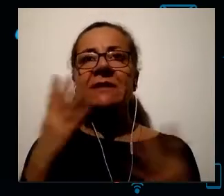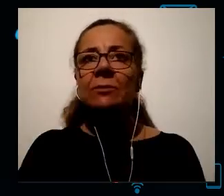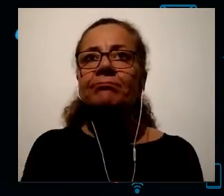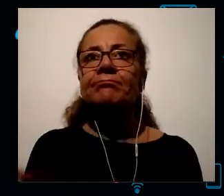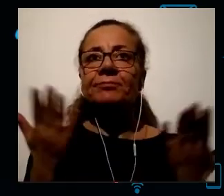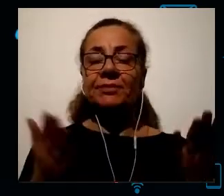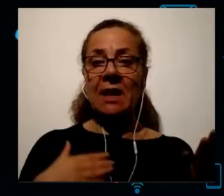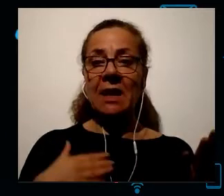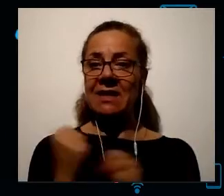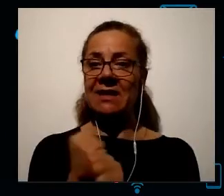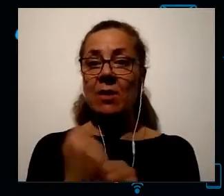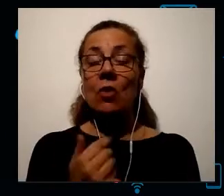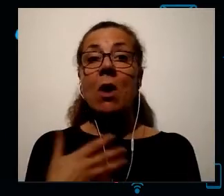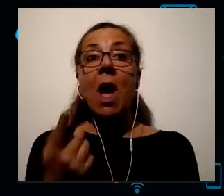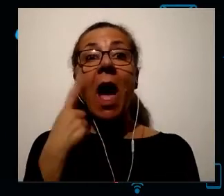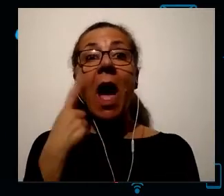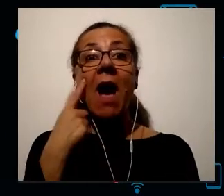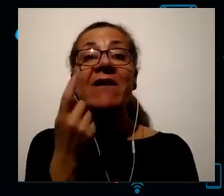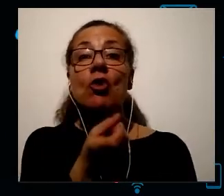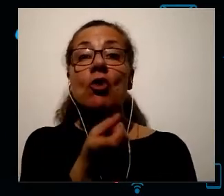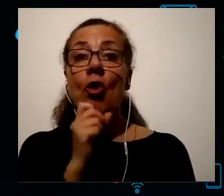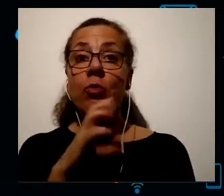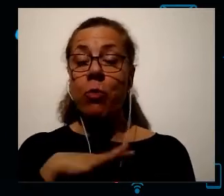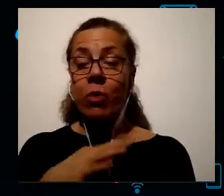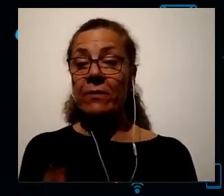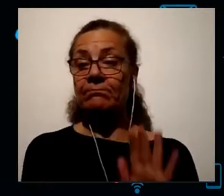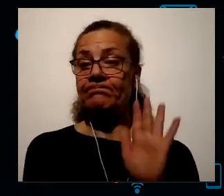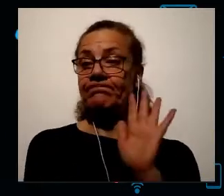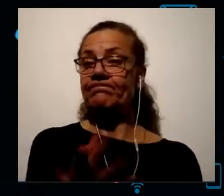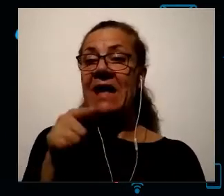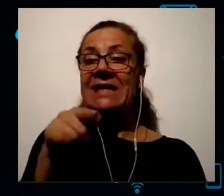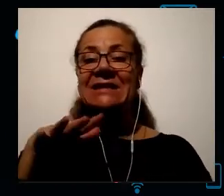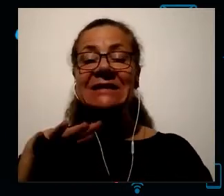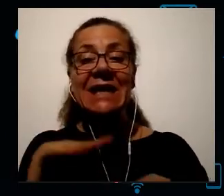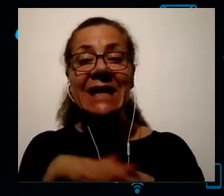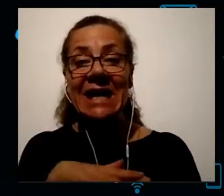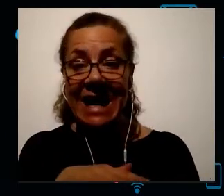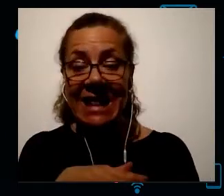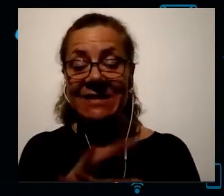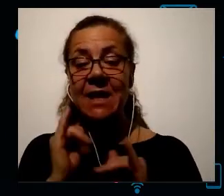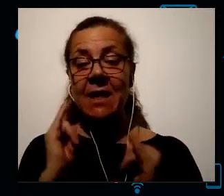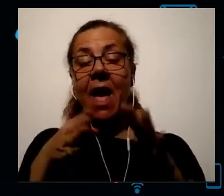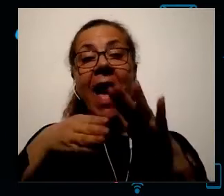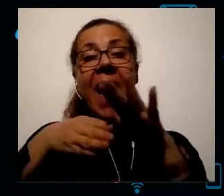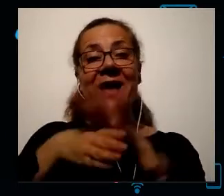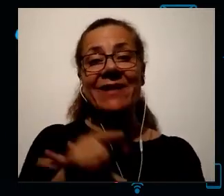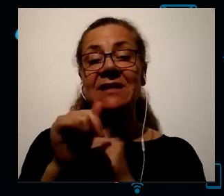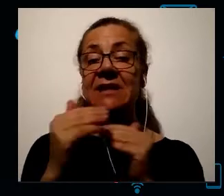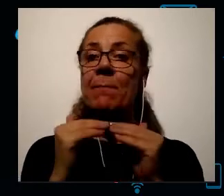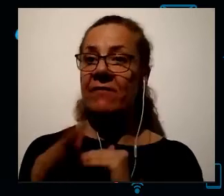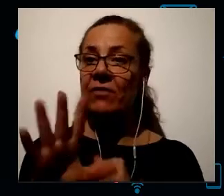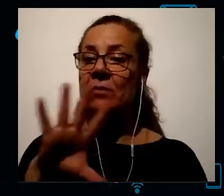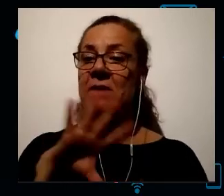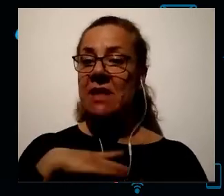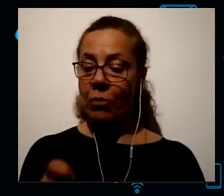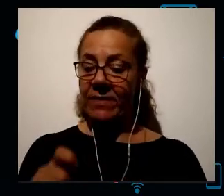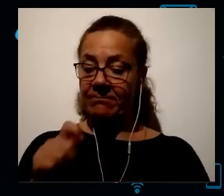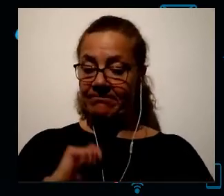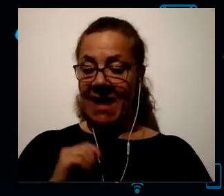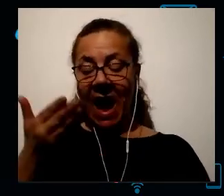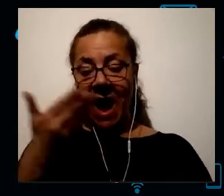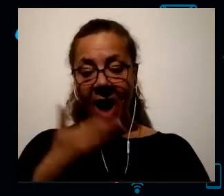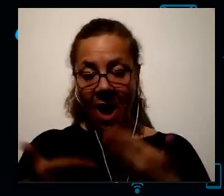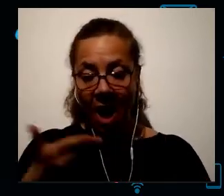como soy capaz de generar esas redes de acceder a esas esas plataformas que pueden ayudar a encontrar trabajo